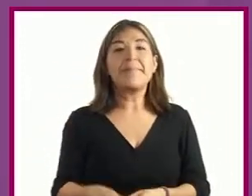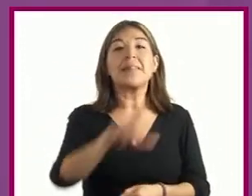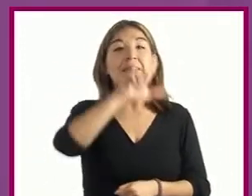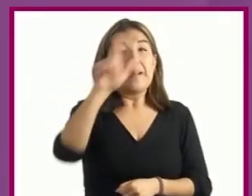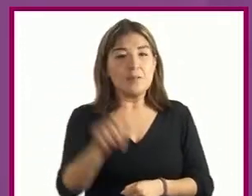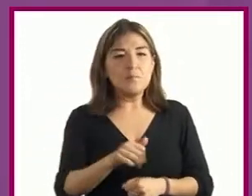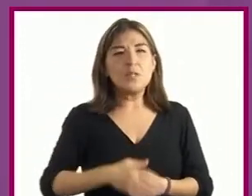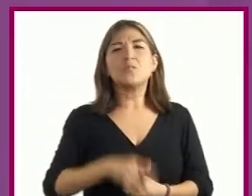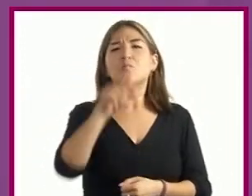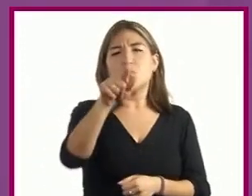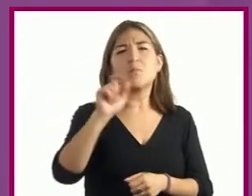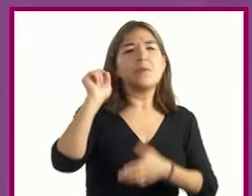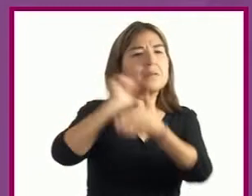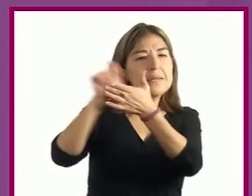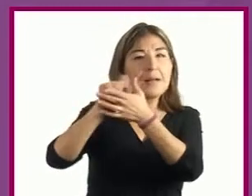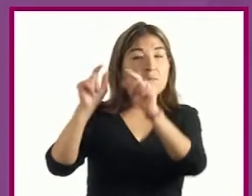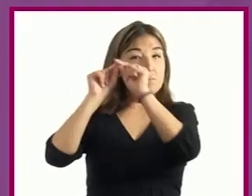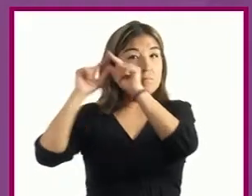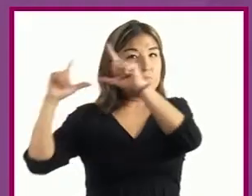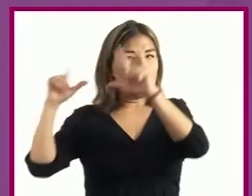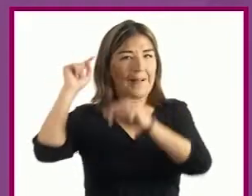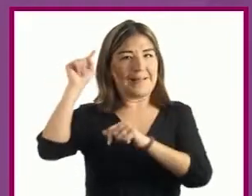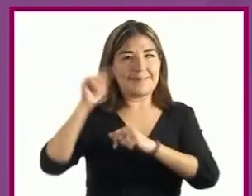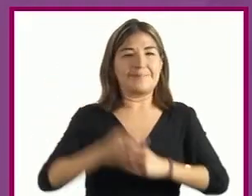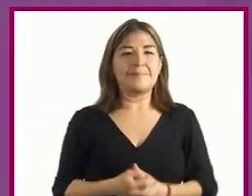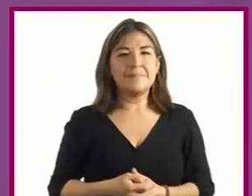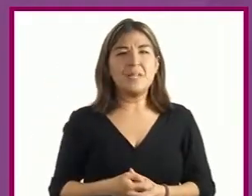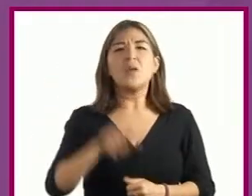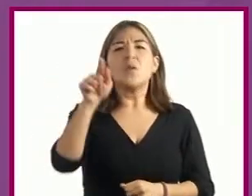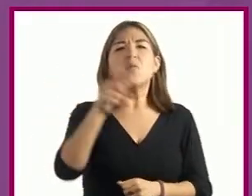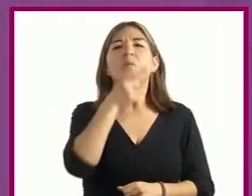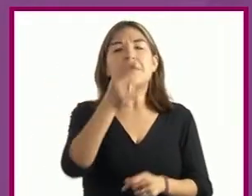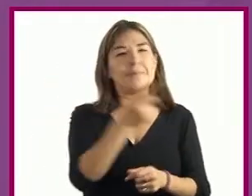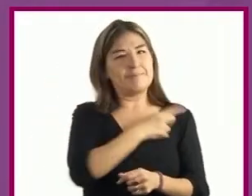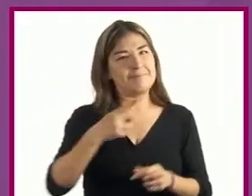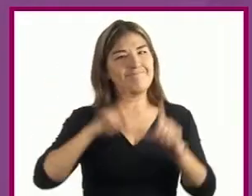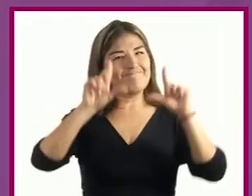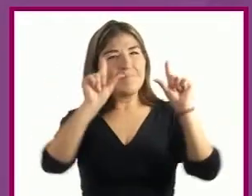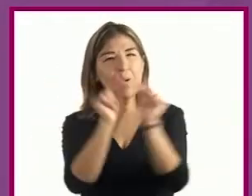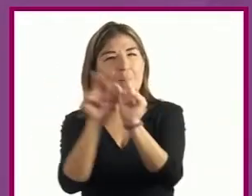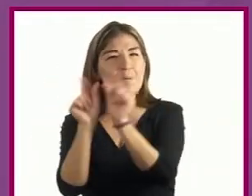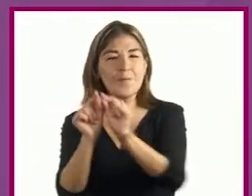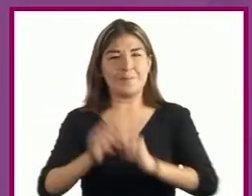Luego escribe los diálogos dentro de los globos. Estos deben ser cortos.